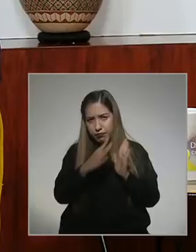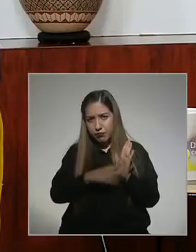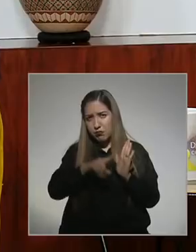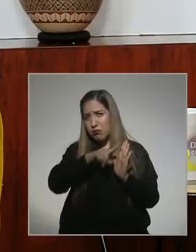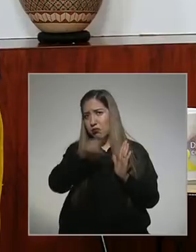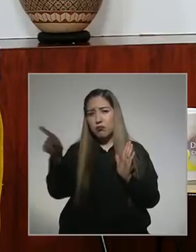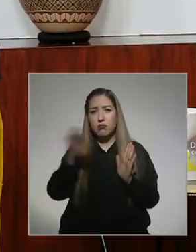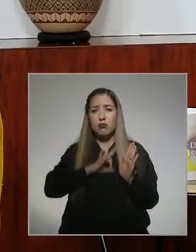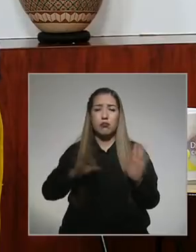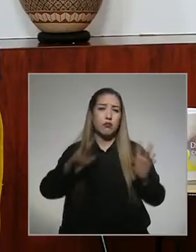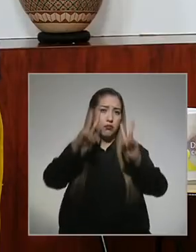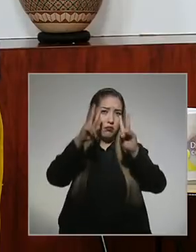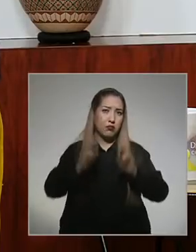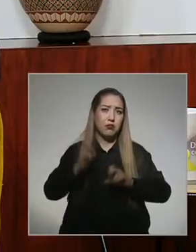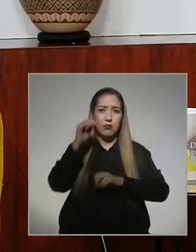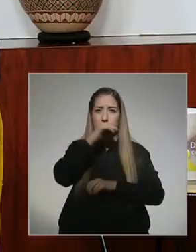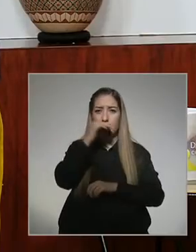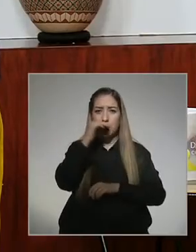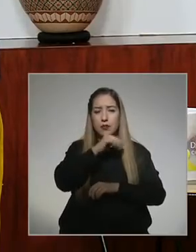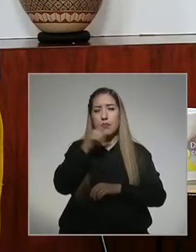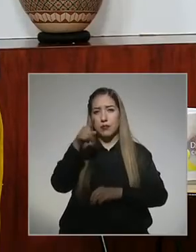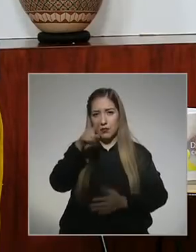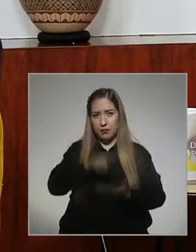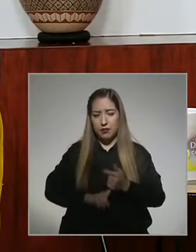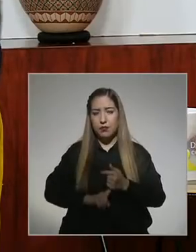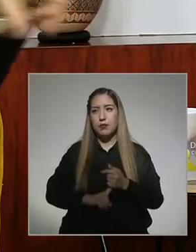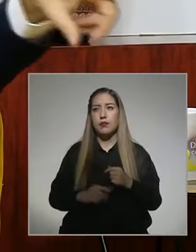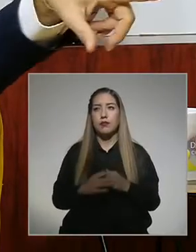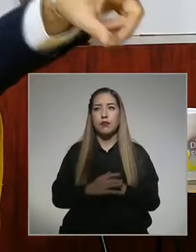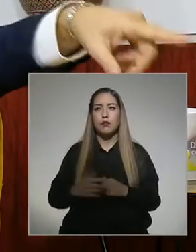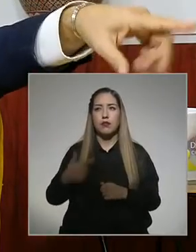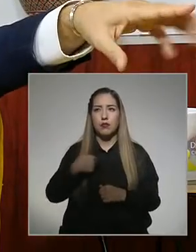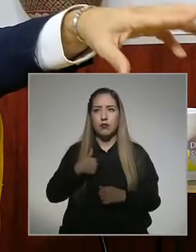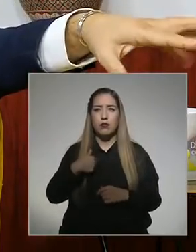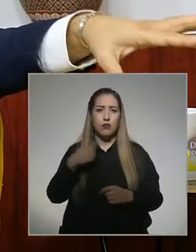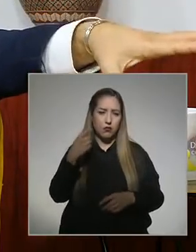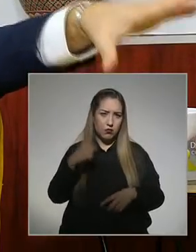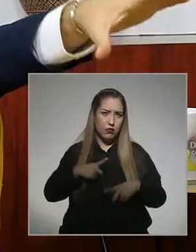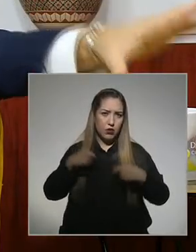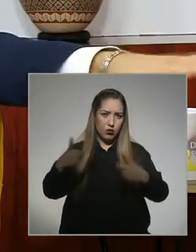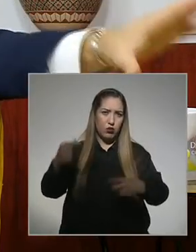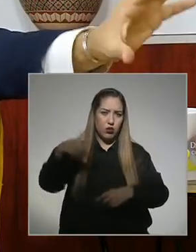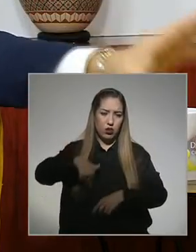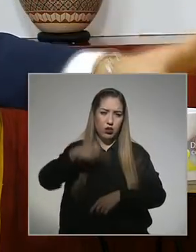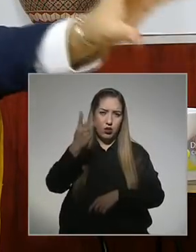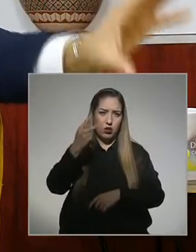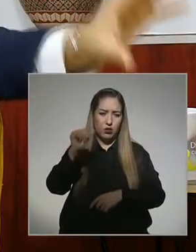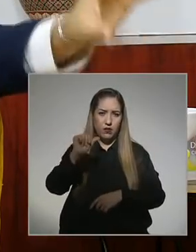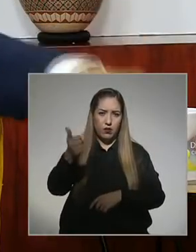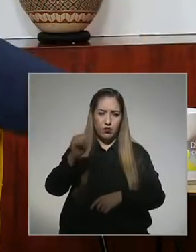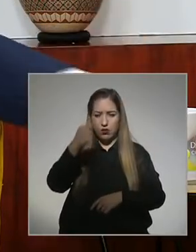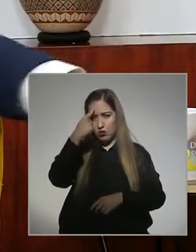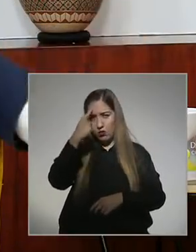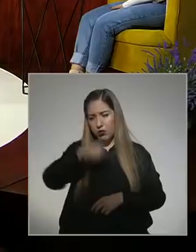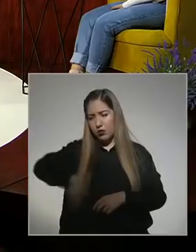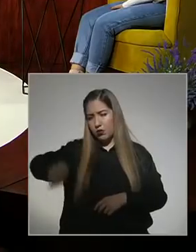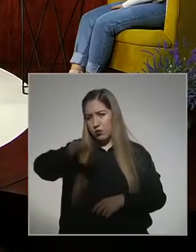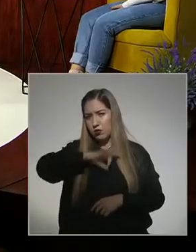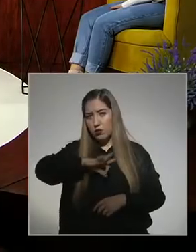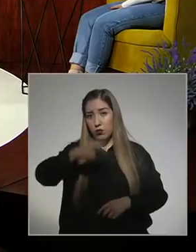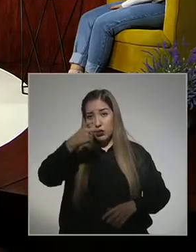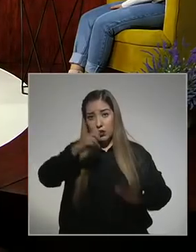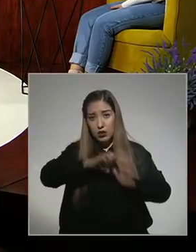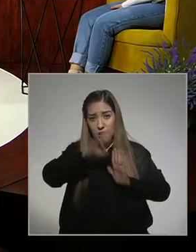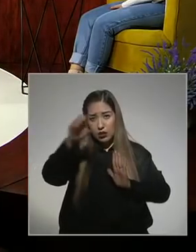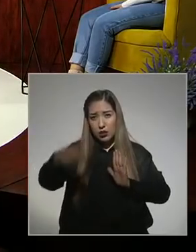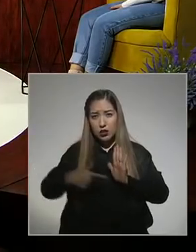descargar gratuitamente en escuelaparapadres.com y les doy una copia aquí para Canal 11 con la finalidad de que puedan tener ese ejemplo. Me